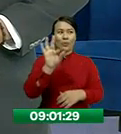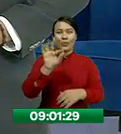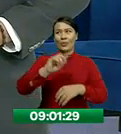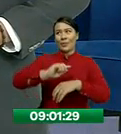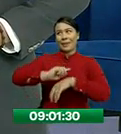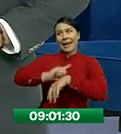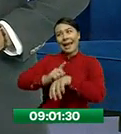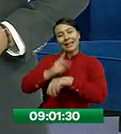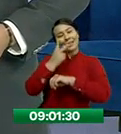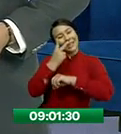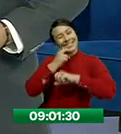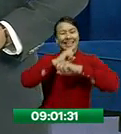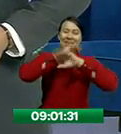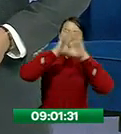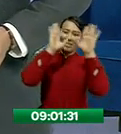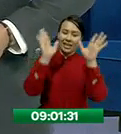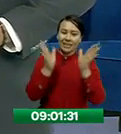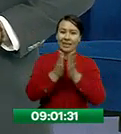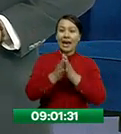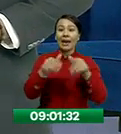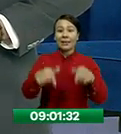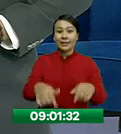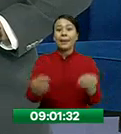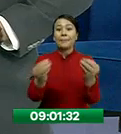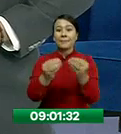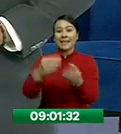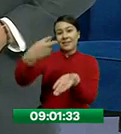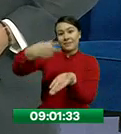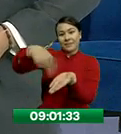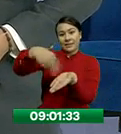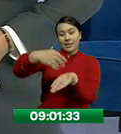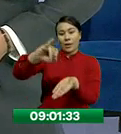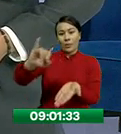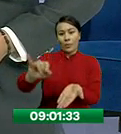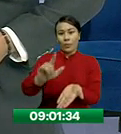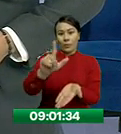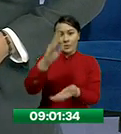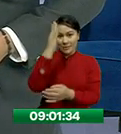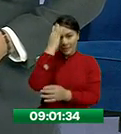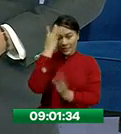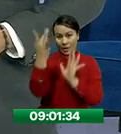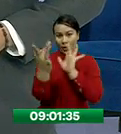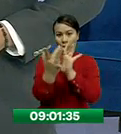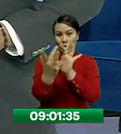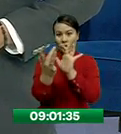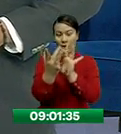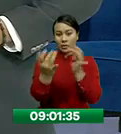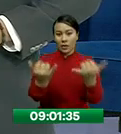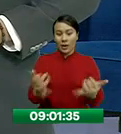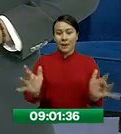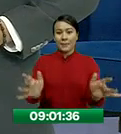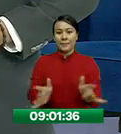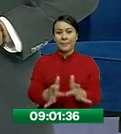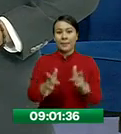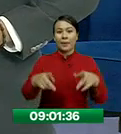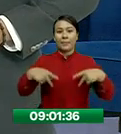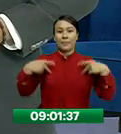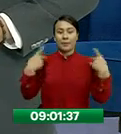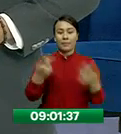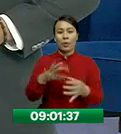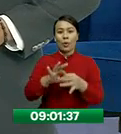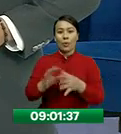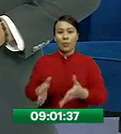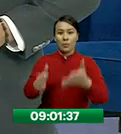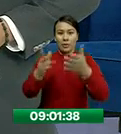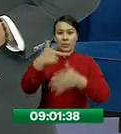9:02 ya de la mañana y estamos con más de las fiestas julianas. Y otra vez vamos a entrar en contacto en vivo con nuestro compañero